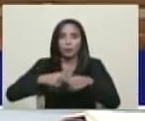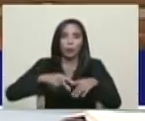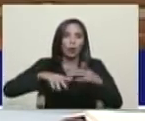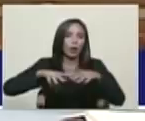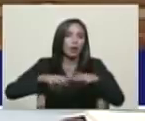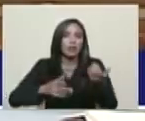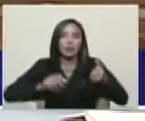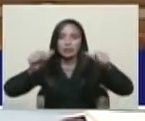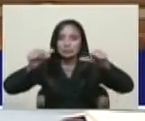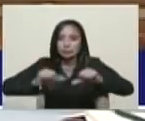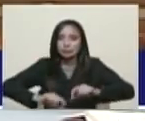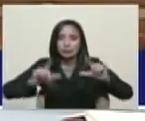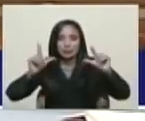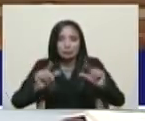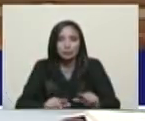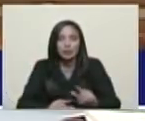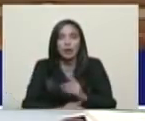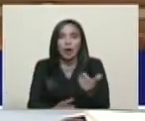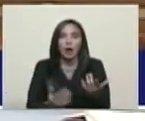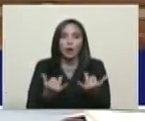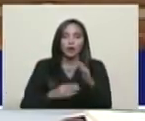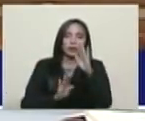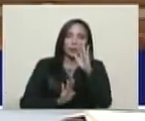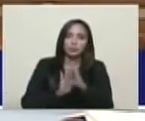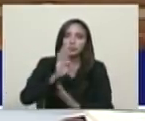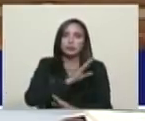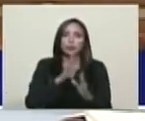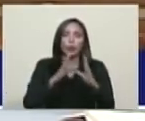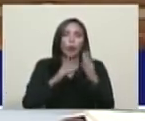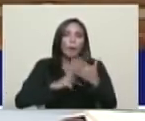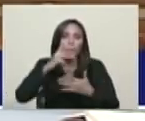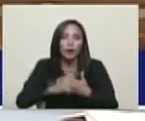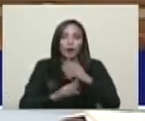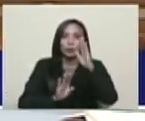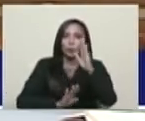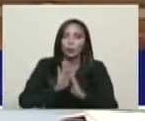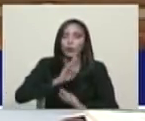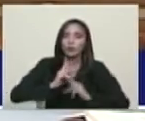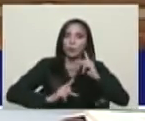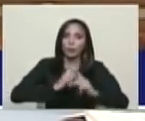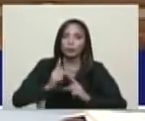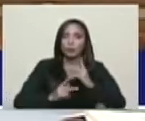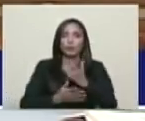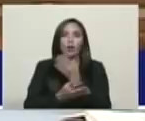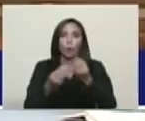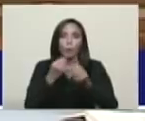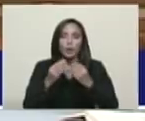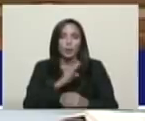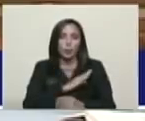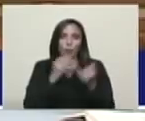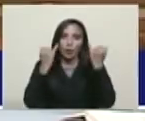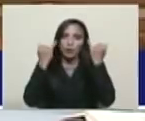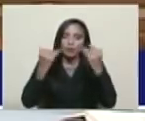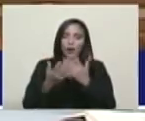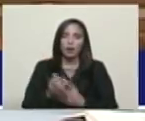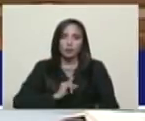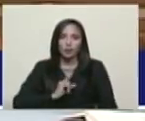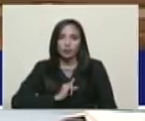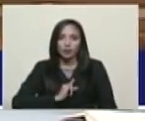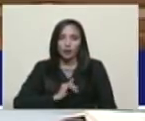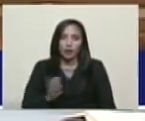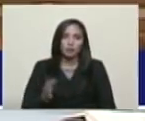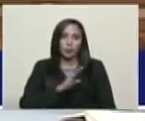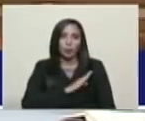articular un plan creciente, sostenible, de producción de nuestros alimentos, ha sido un